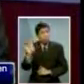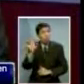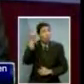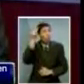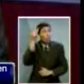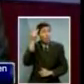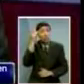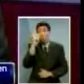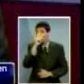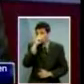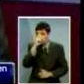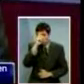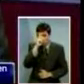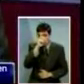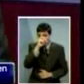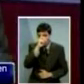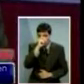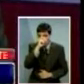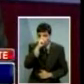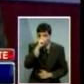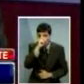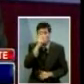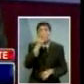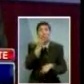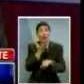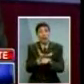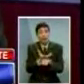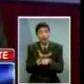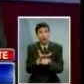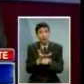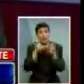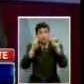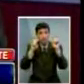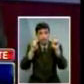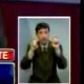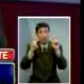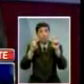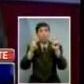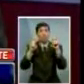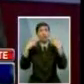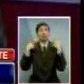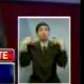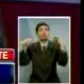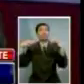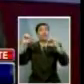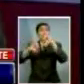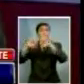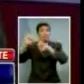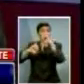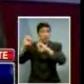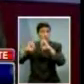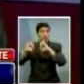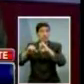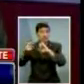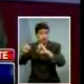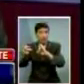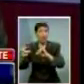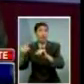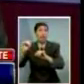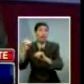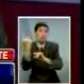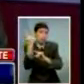que se ha manejado por la concesión hospitalaria durante todo el gobierno es el Hospital de Antofagasta, que ya